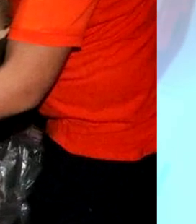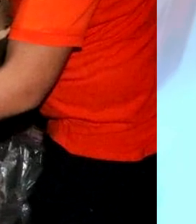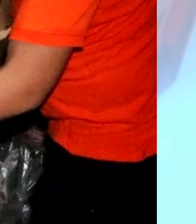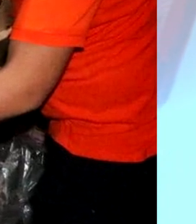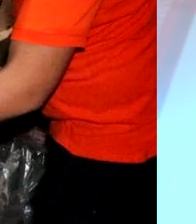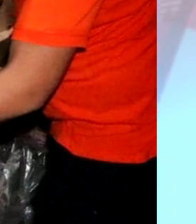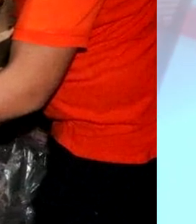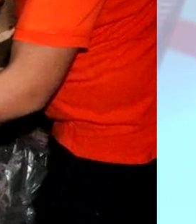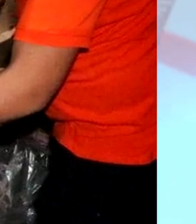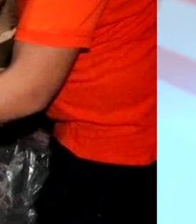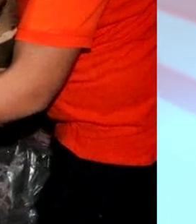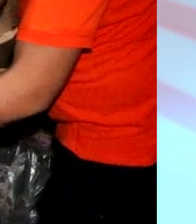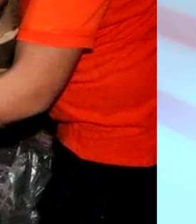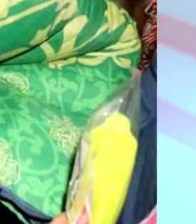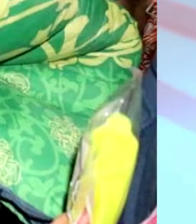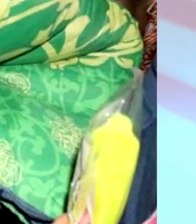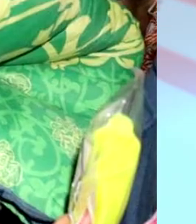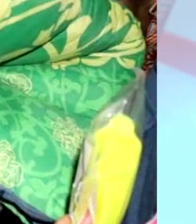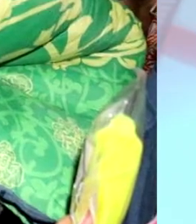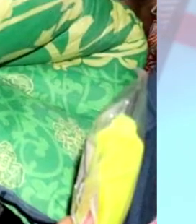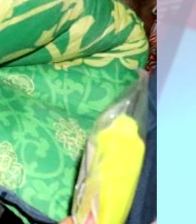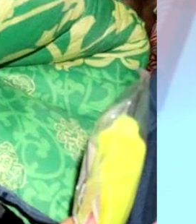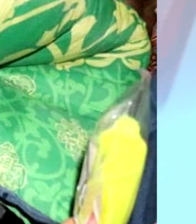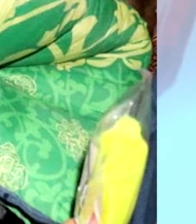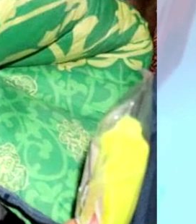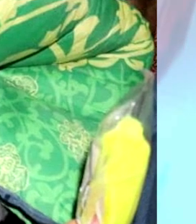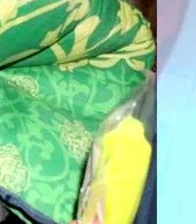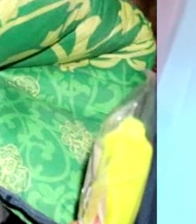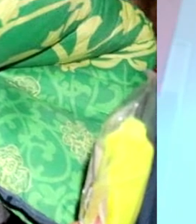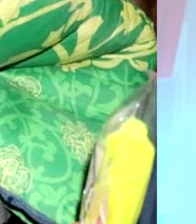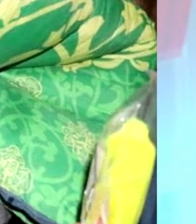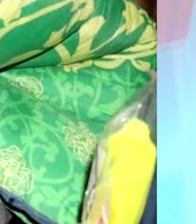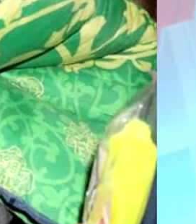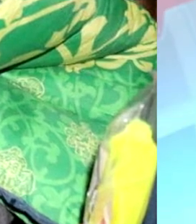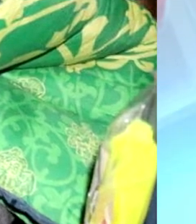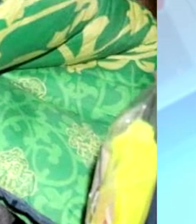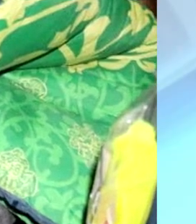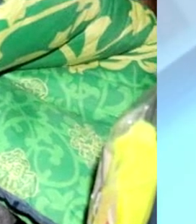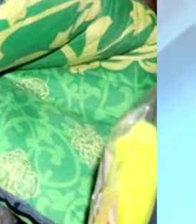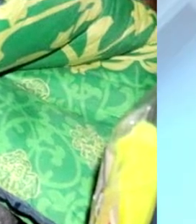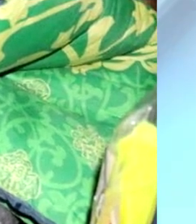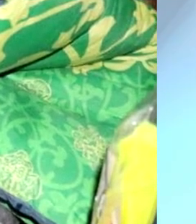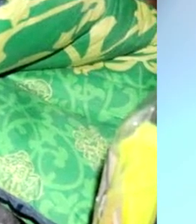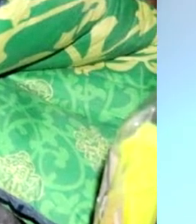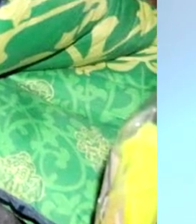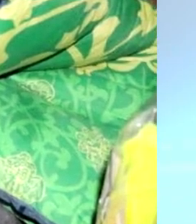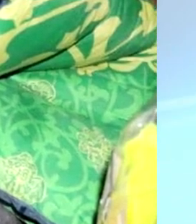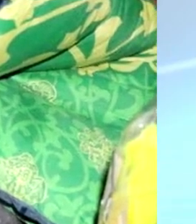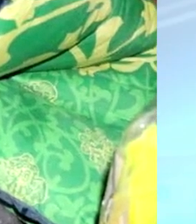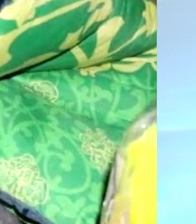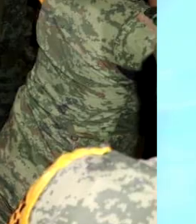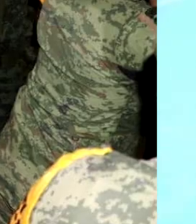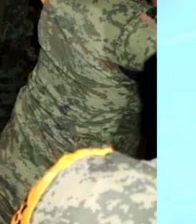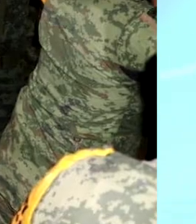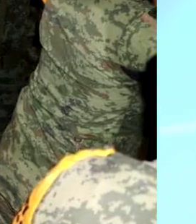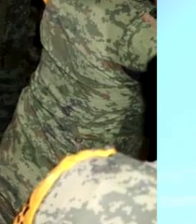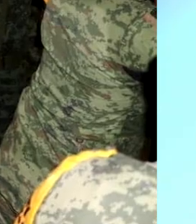escobas, 500 cubetas y 1,000 kits de higiene. Además, hay ya autorizada la entrega de 2,000 colchonetas,